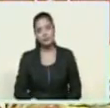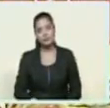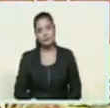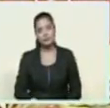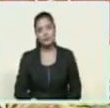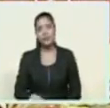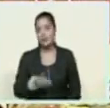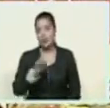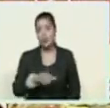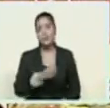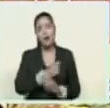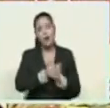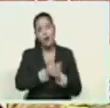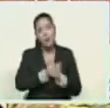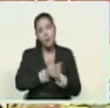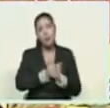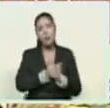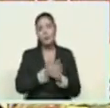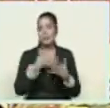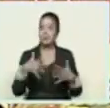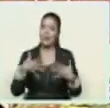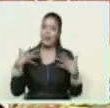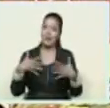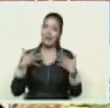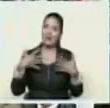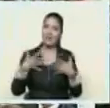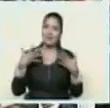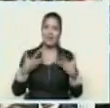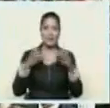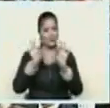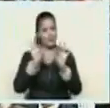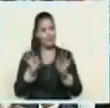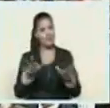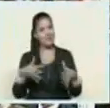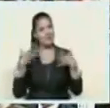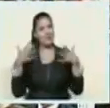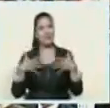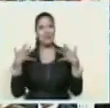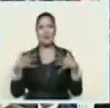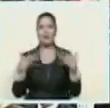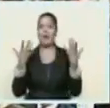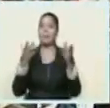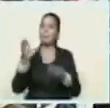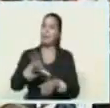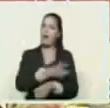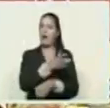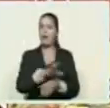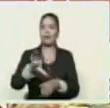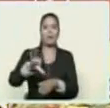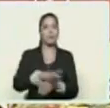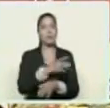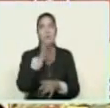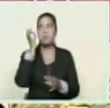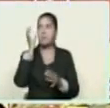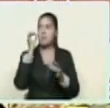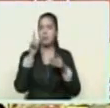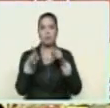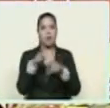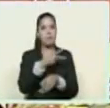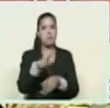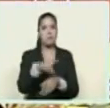y además también su alegría su capacidad para cantar improvisar